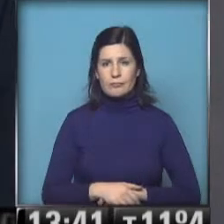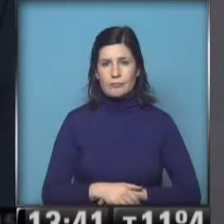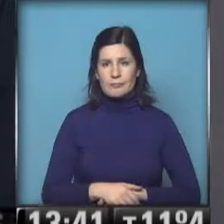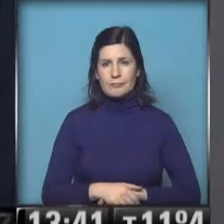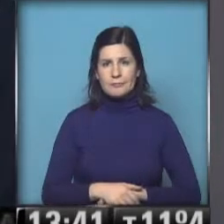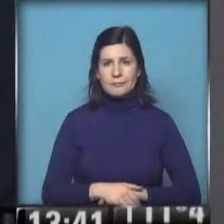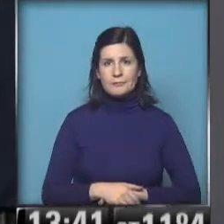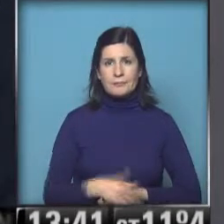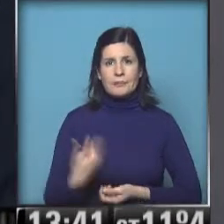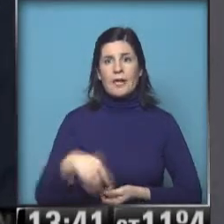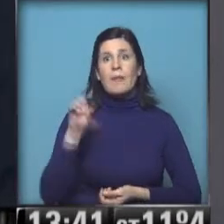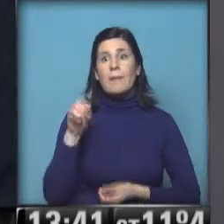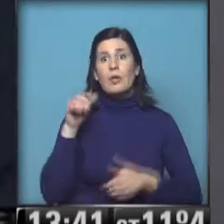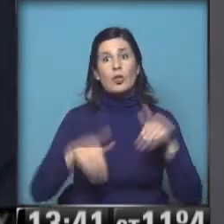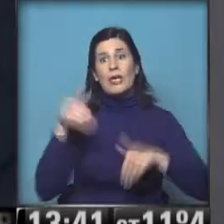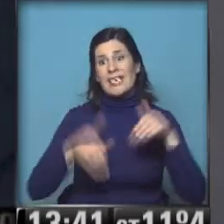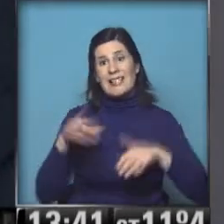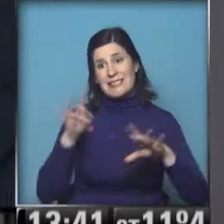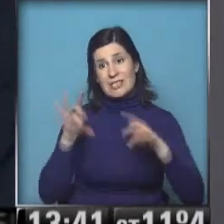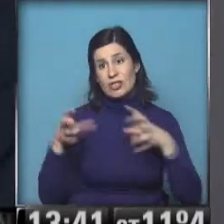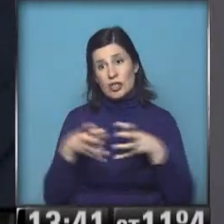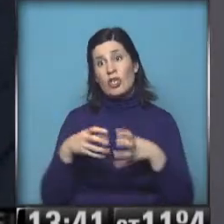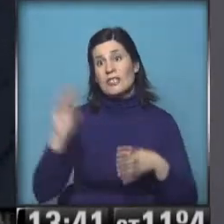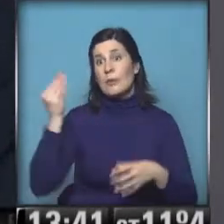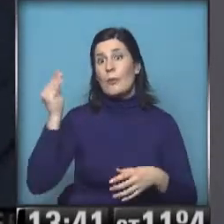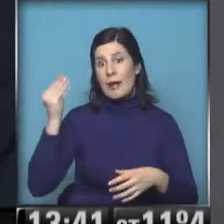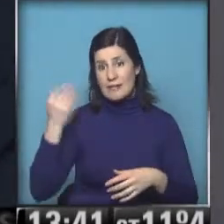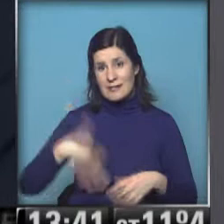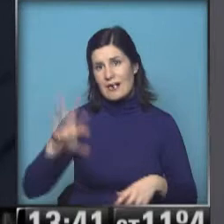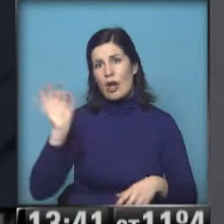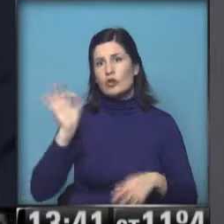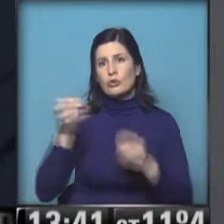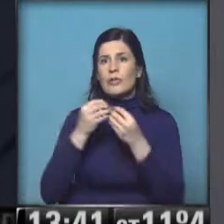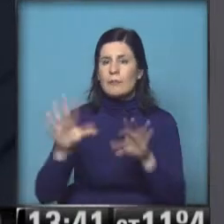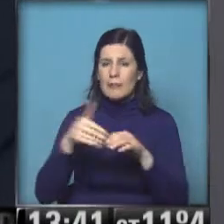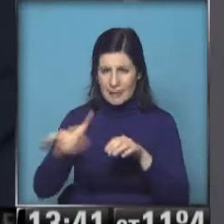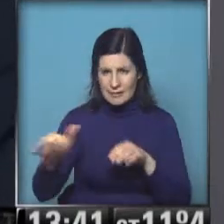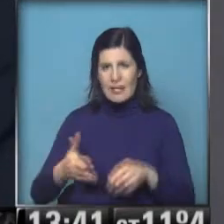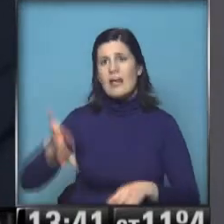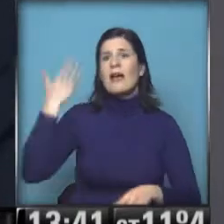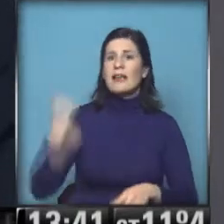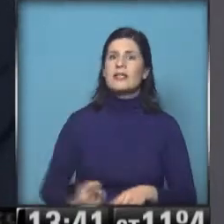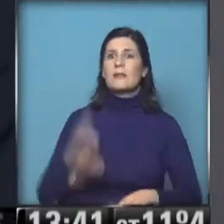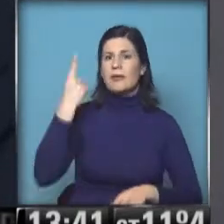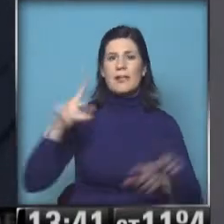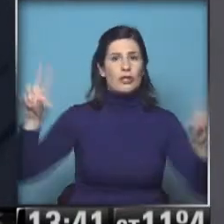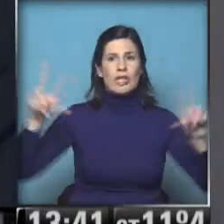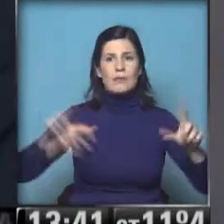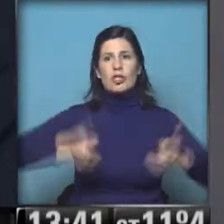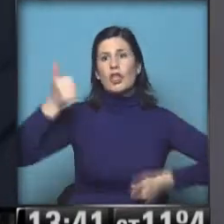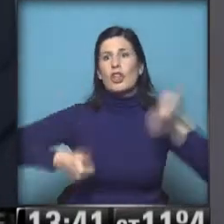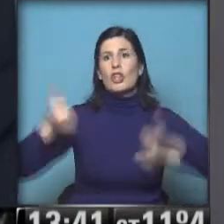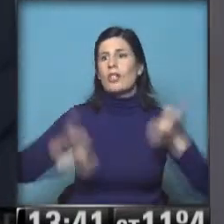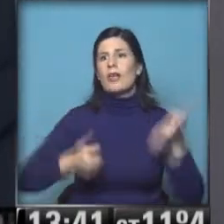A pocas semanas de las elecciones presidenciales en Brasil, que se van a desarrollar en los primeros días de octubre, ayer se llevó a cabo el primer debate televisivo entre los